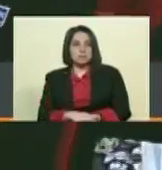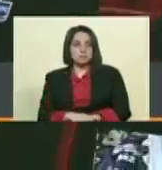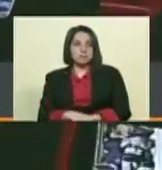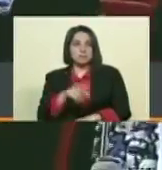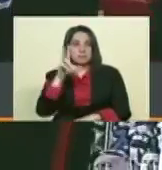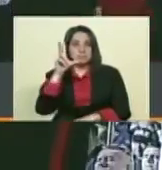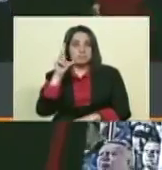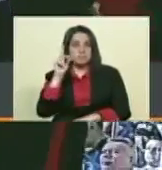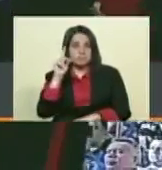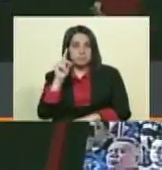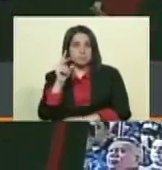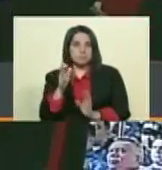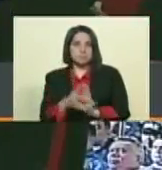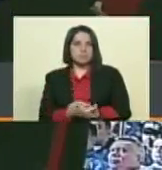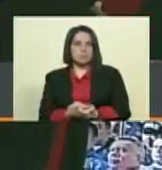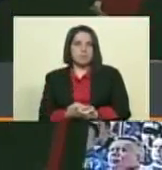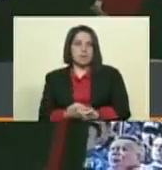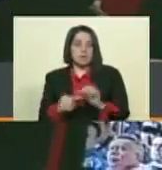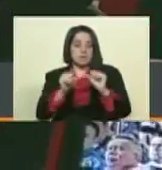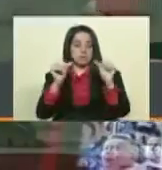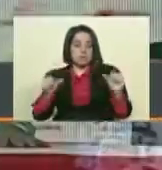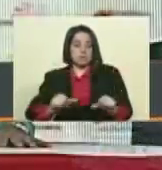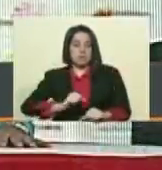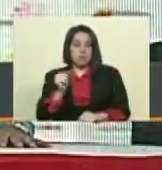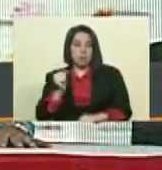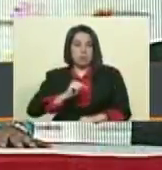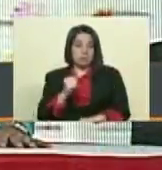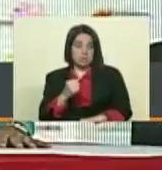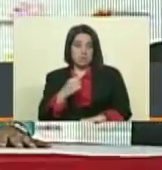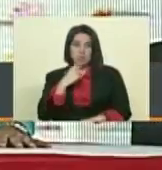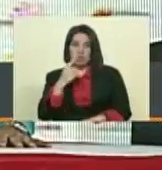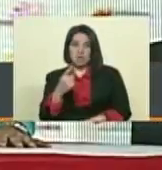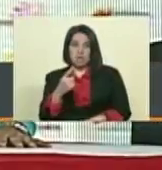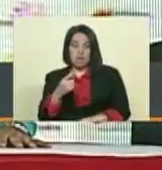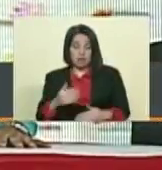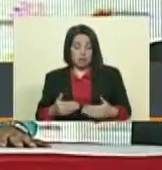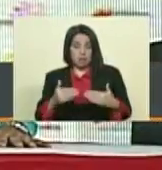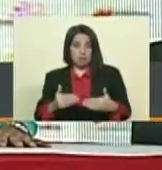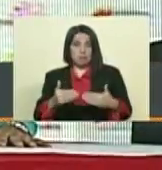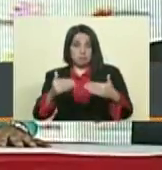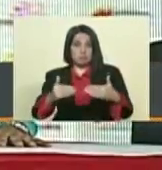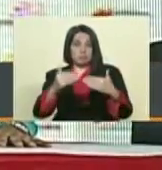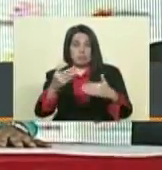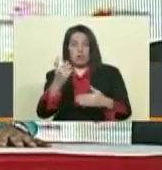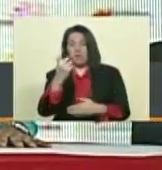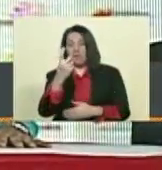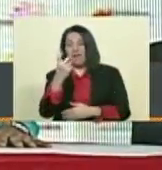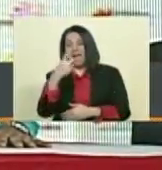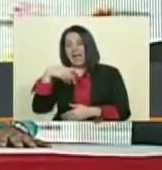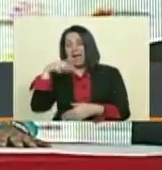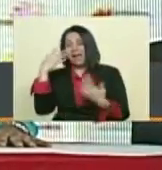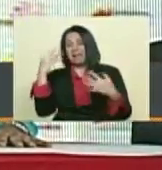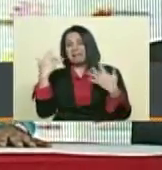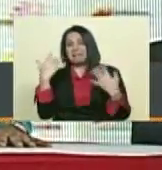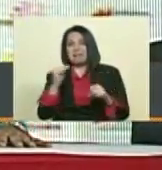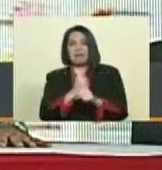Tercer punto, sistema nacional de policía. Yo diría, hemos avanzado, pero falta mucho por